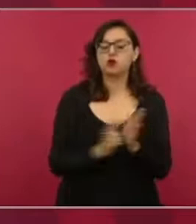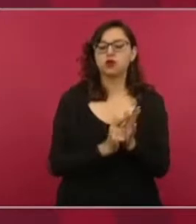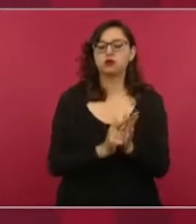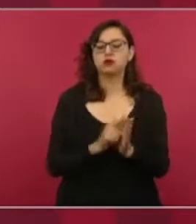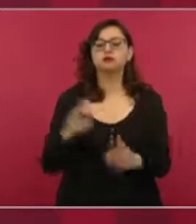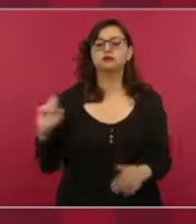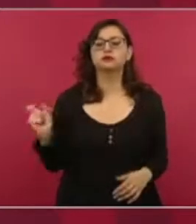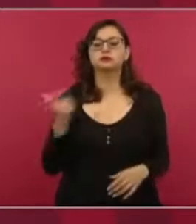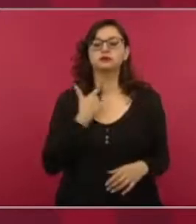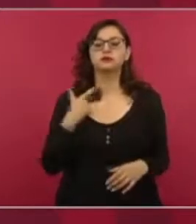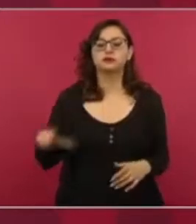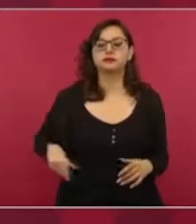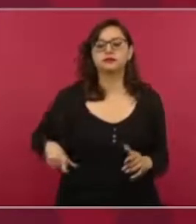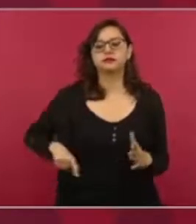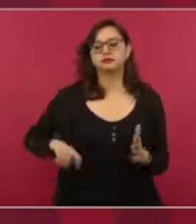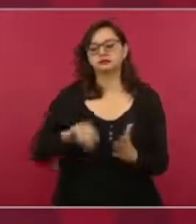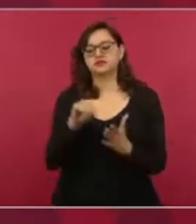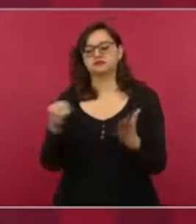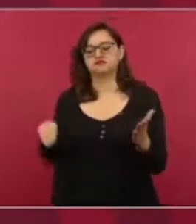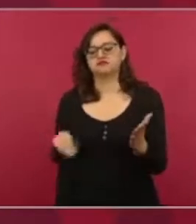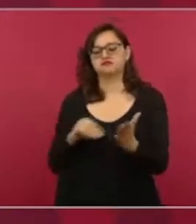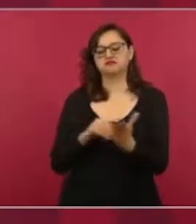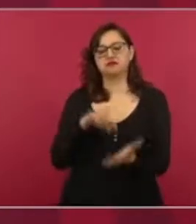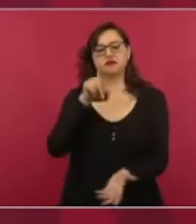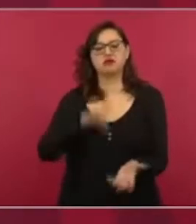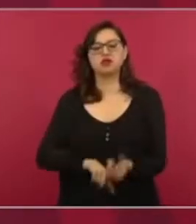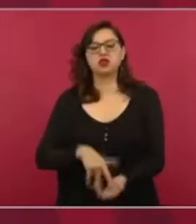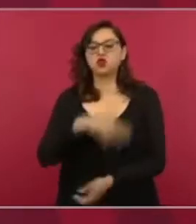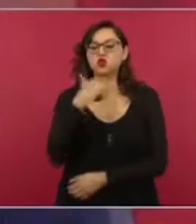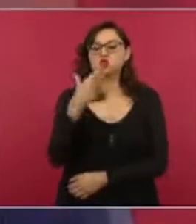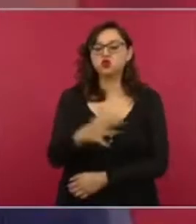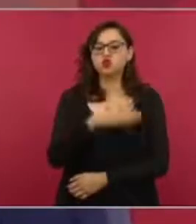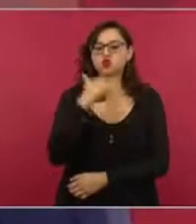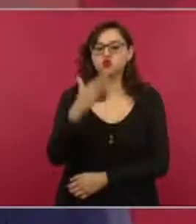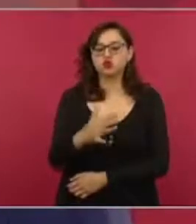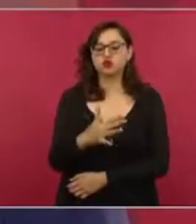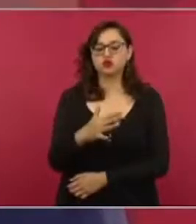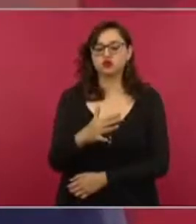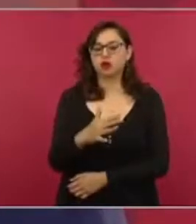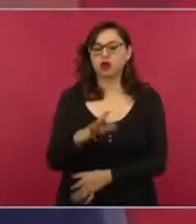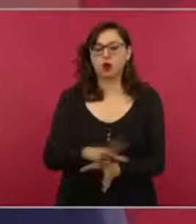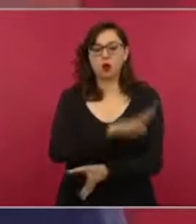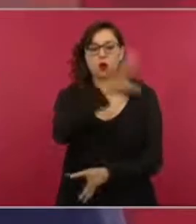actuaron de manera corrupta en todo sentido.